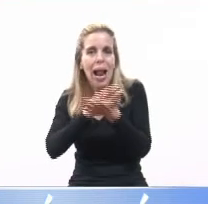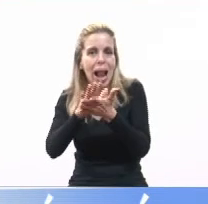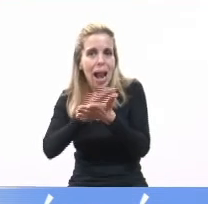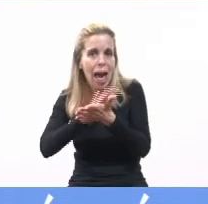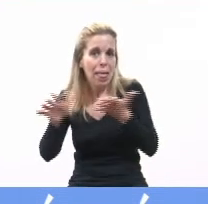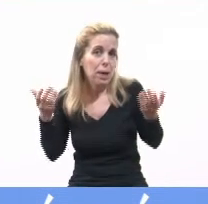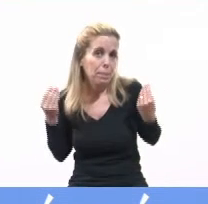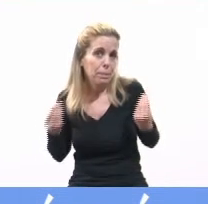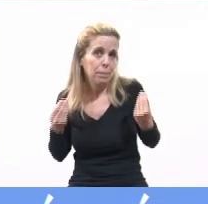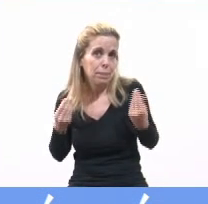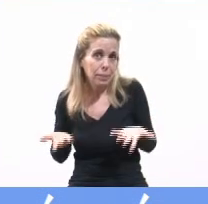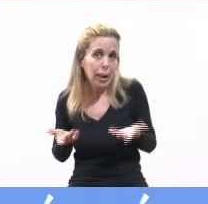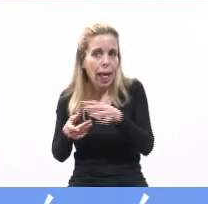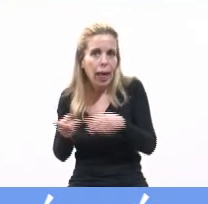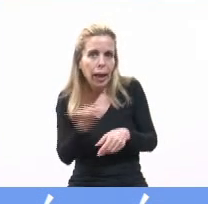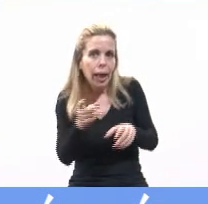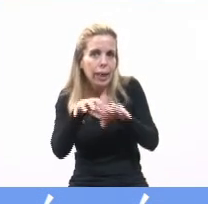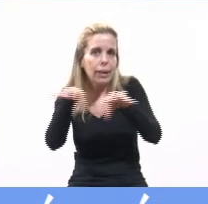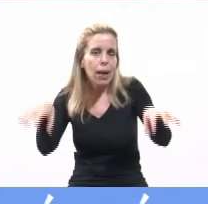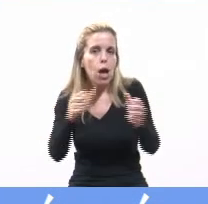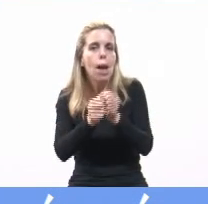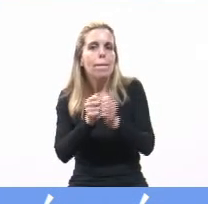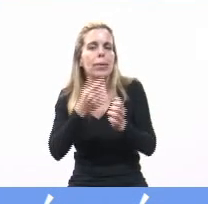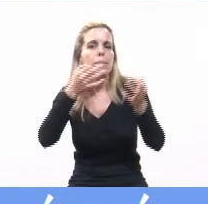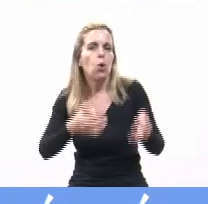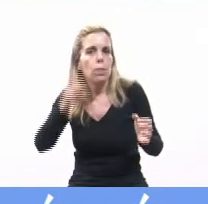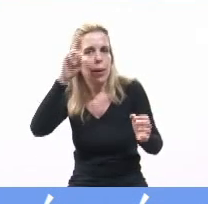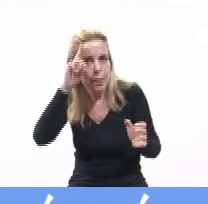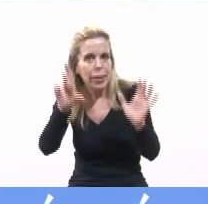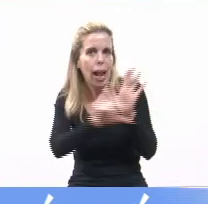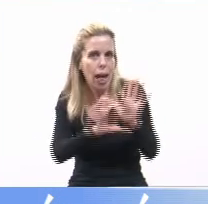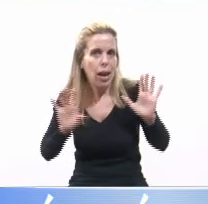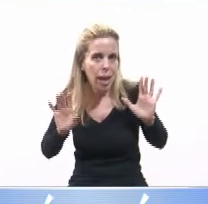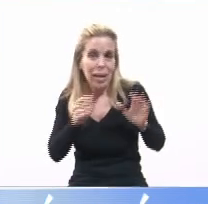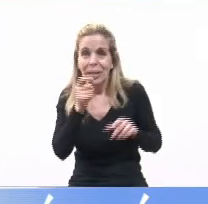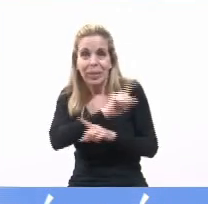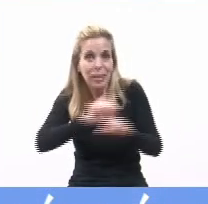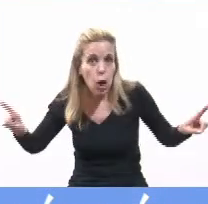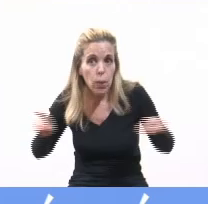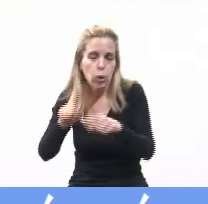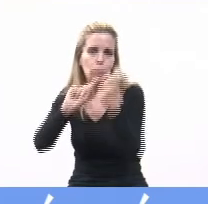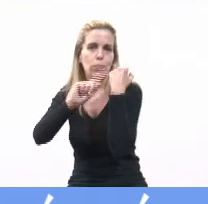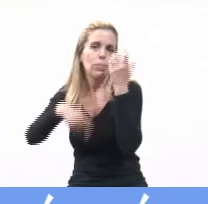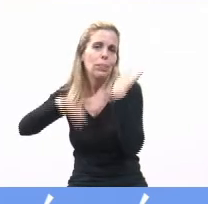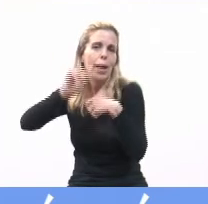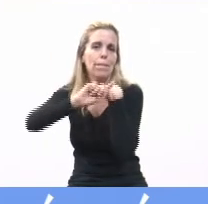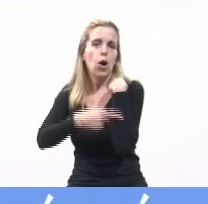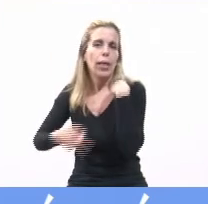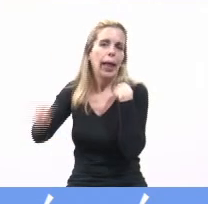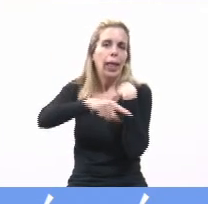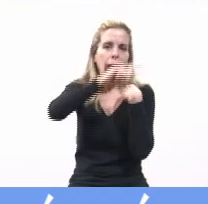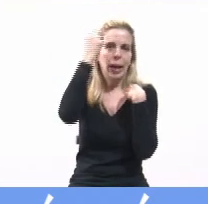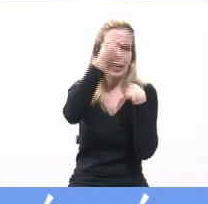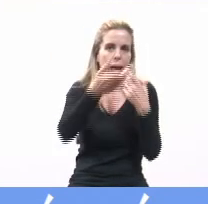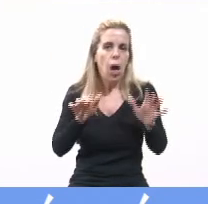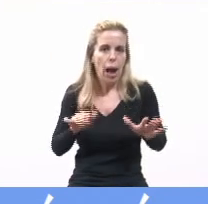hacerlos marchar y cumplir con la norma, al final son más poderosos que el propio Estado. Y eso se vislumbra acá, así